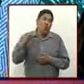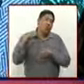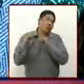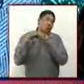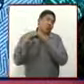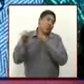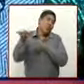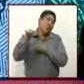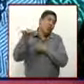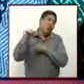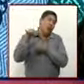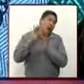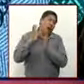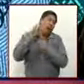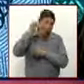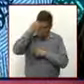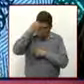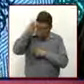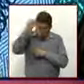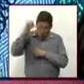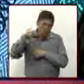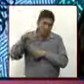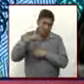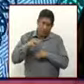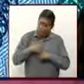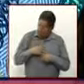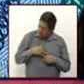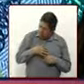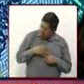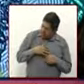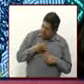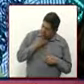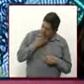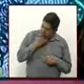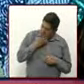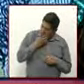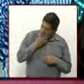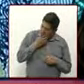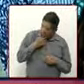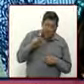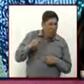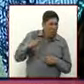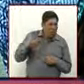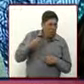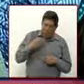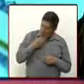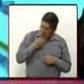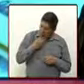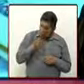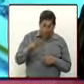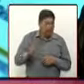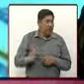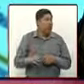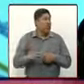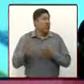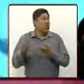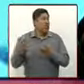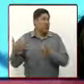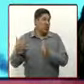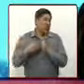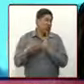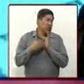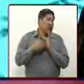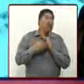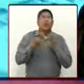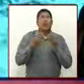discurso para generar, y ahí es lo que decía el gabinete social, por eso hablaba la ministra y lo decía el presidente, generar esa convulsión, esa desestabilización.